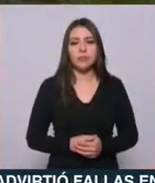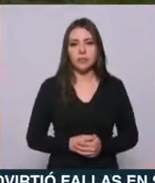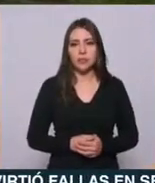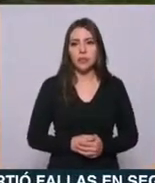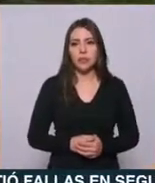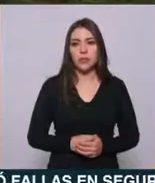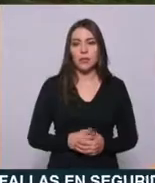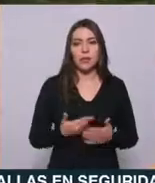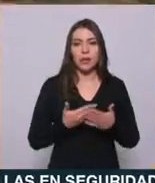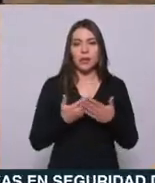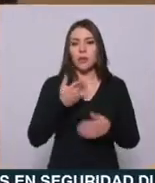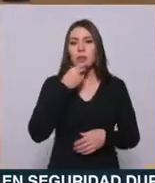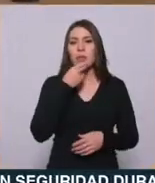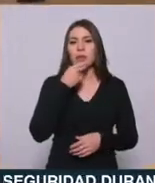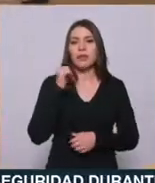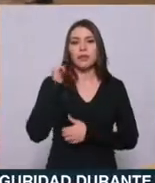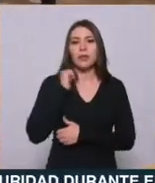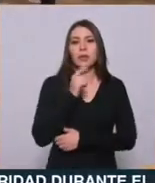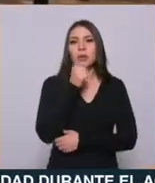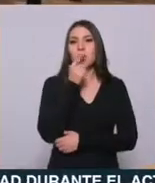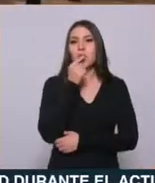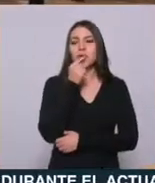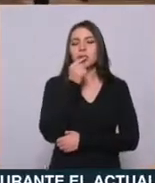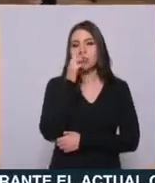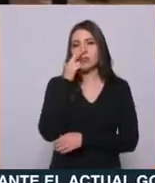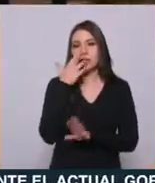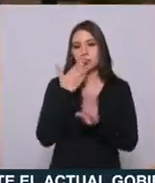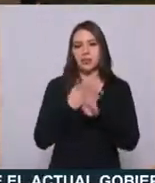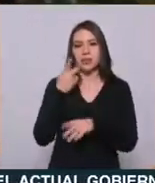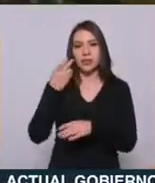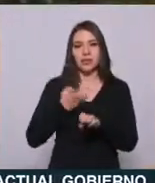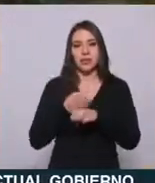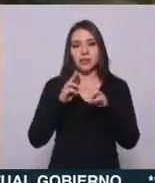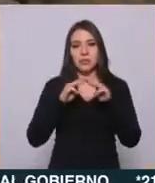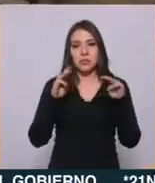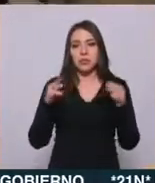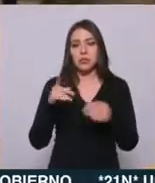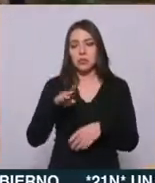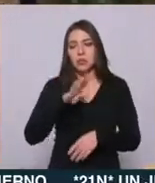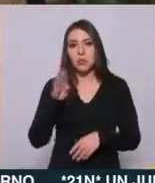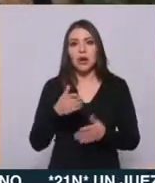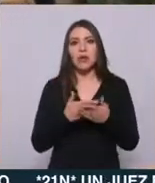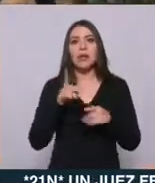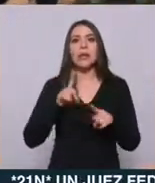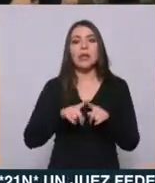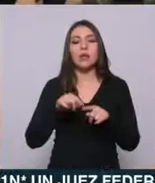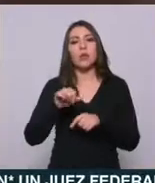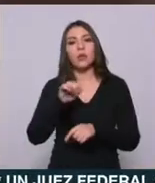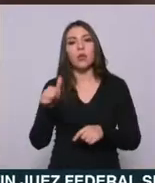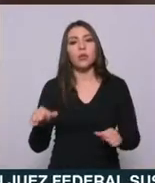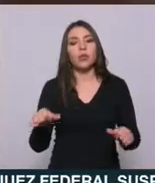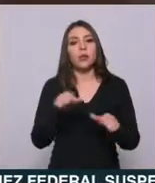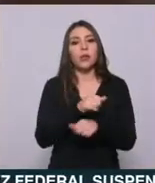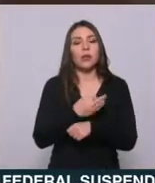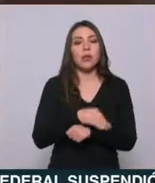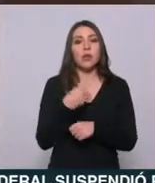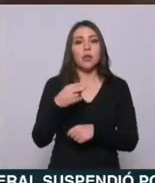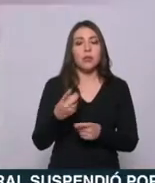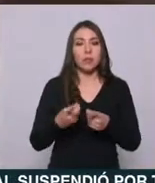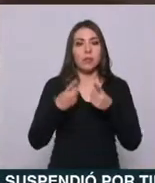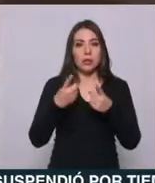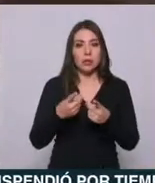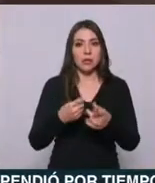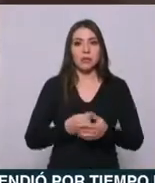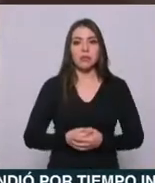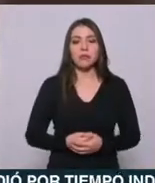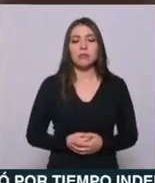lugar del secretario de Seguridad? ¿Ya hay algún nombre que se tenga en la mesa como alguna opción? Hasta ahorita no se ha